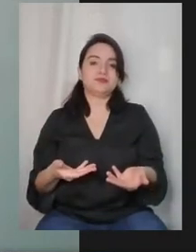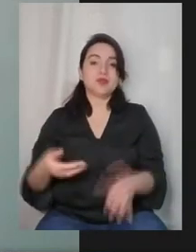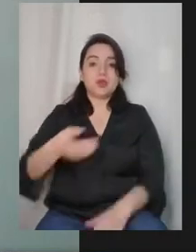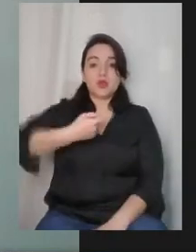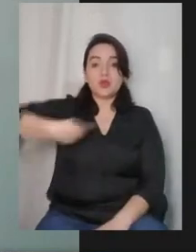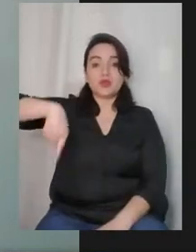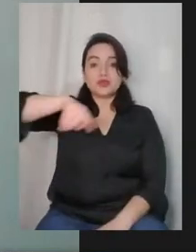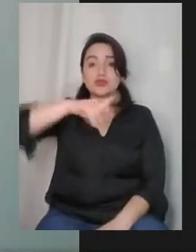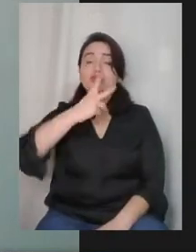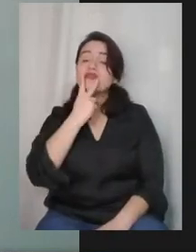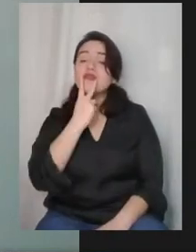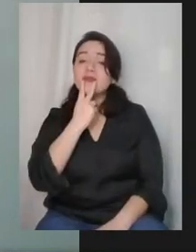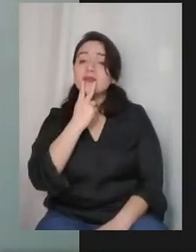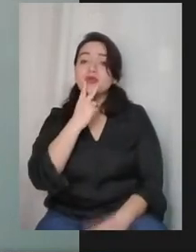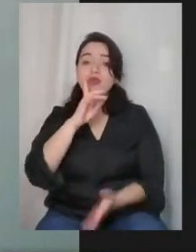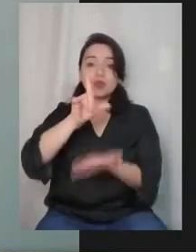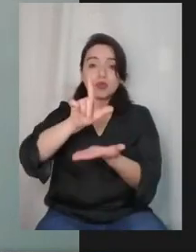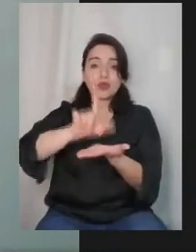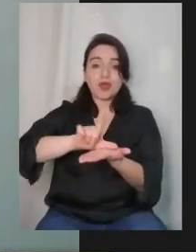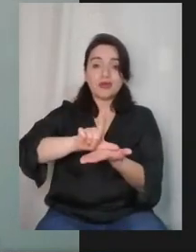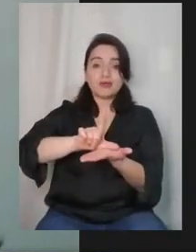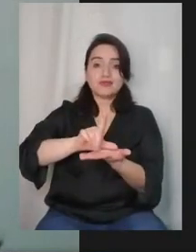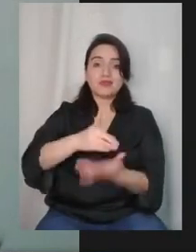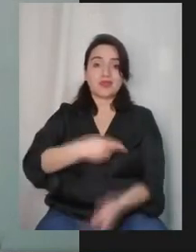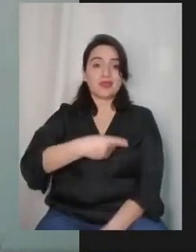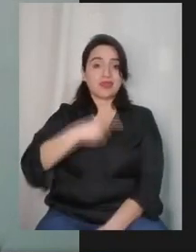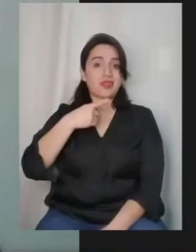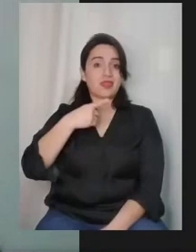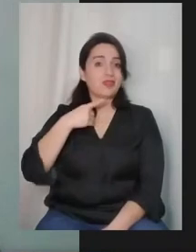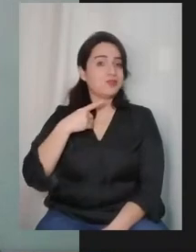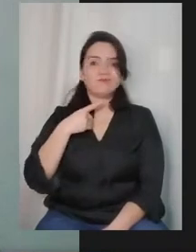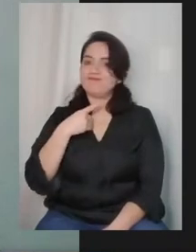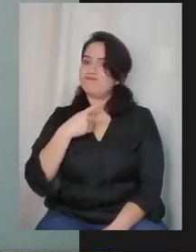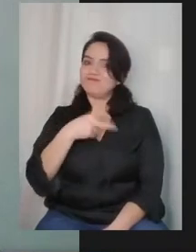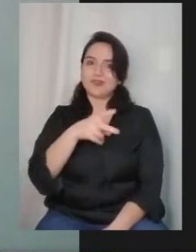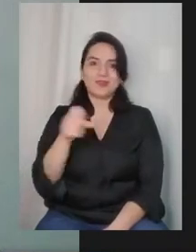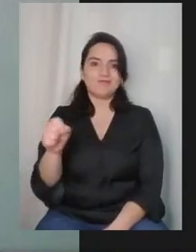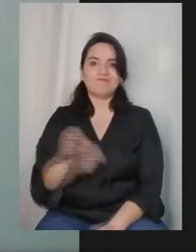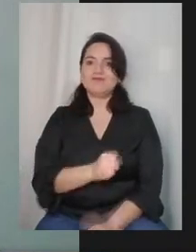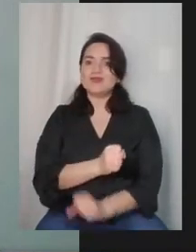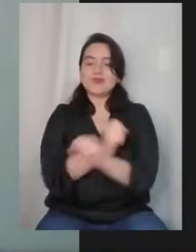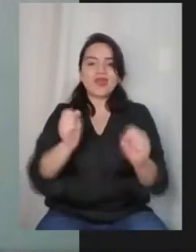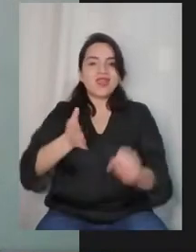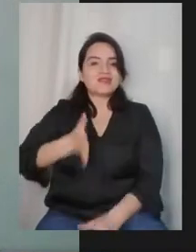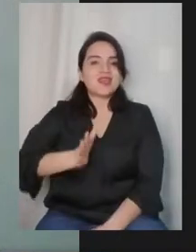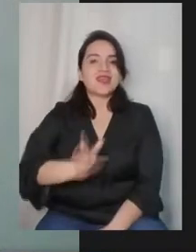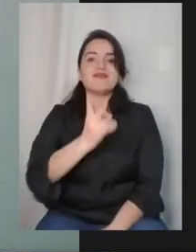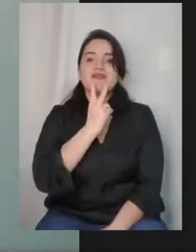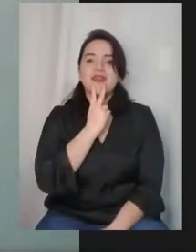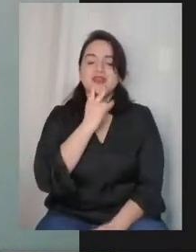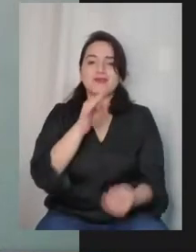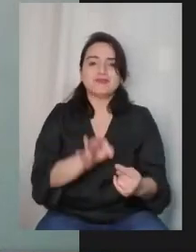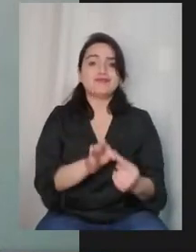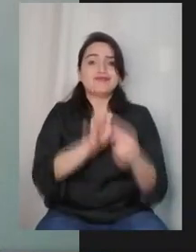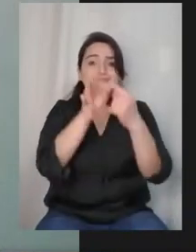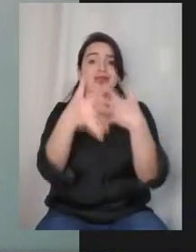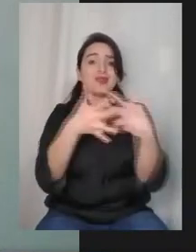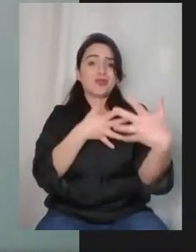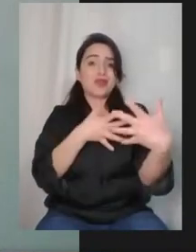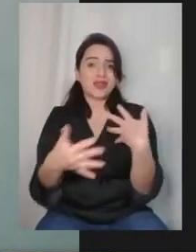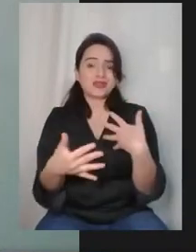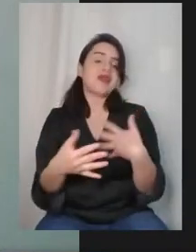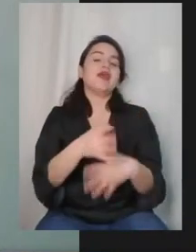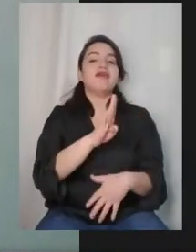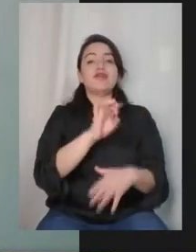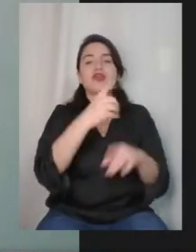es digno, no es habitable. Es urgente priorizar y relevar a la naturaleza, su biodiversidad y conservación como